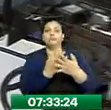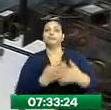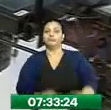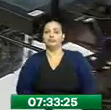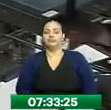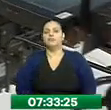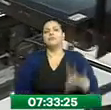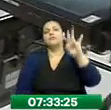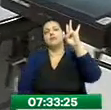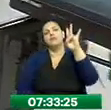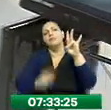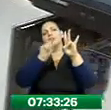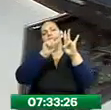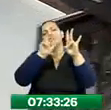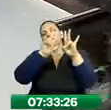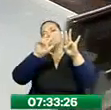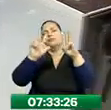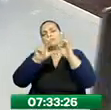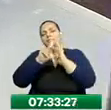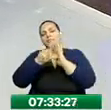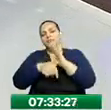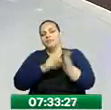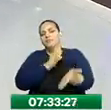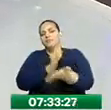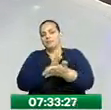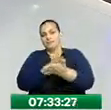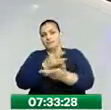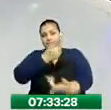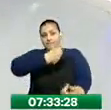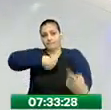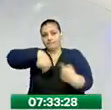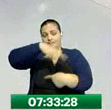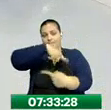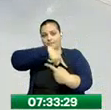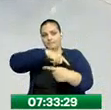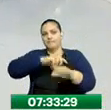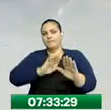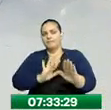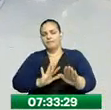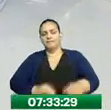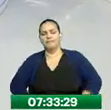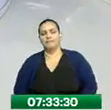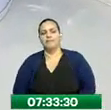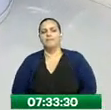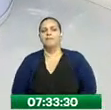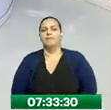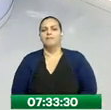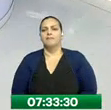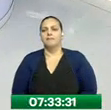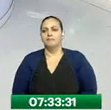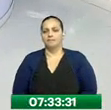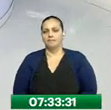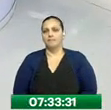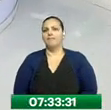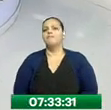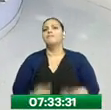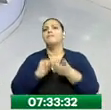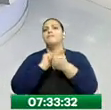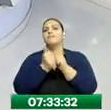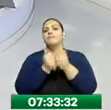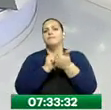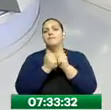7:33 y con esta información nos vamos a ir a una brevísima pausa. Pero cuando volvamos, mi querida Mayra, lo que vienen son los